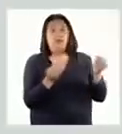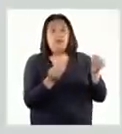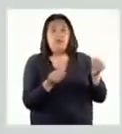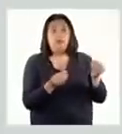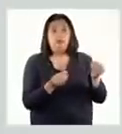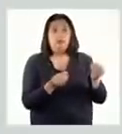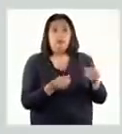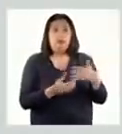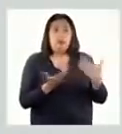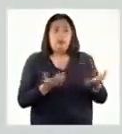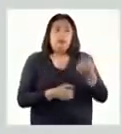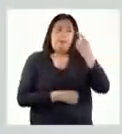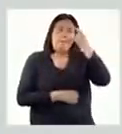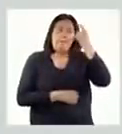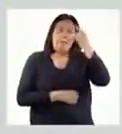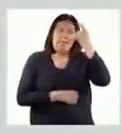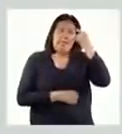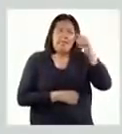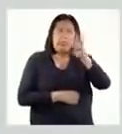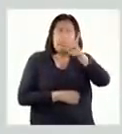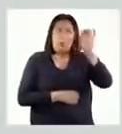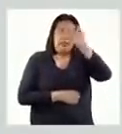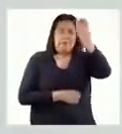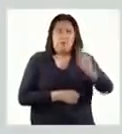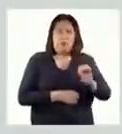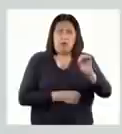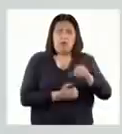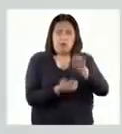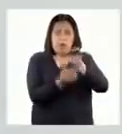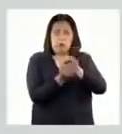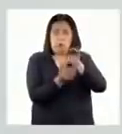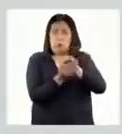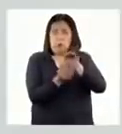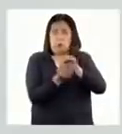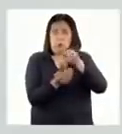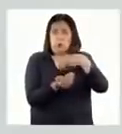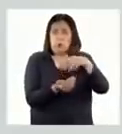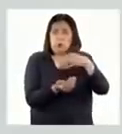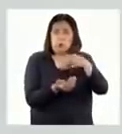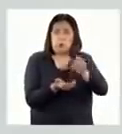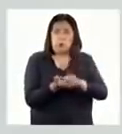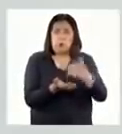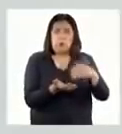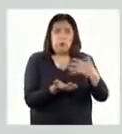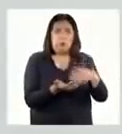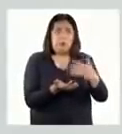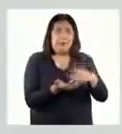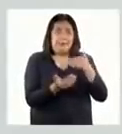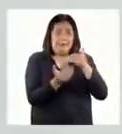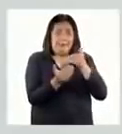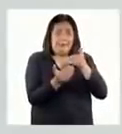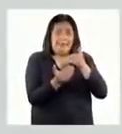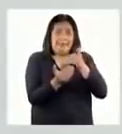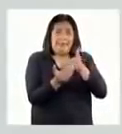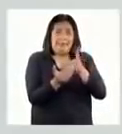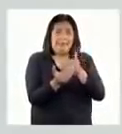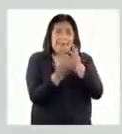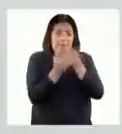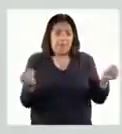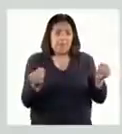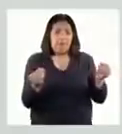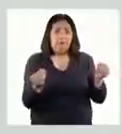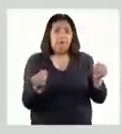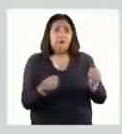extinción. Se calcula que el 40% de las especies de anfibios están a punto de